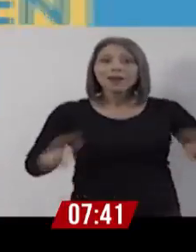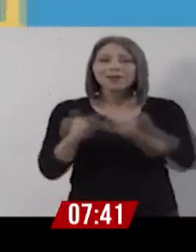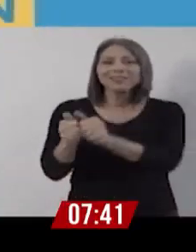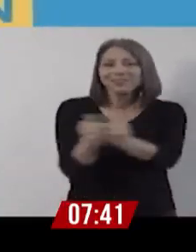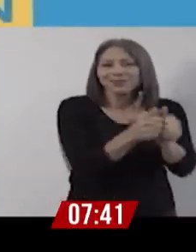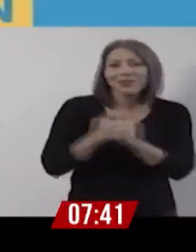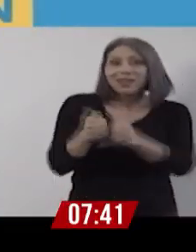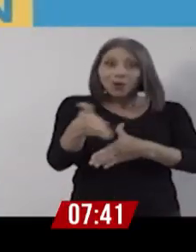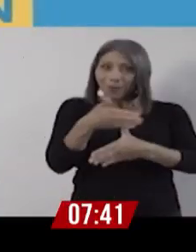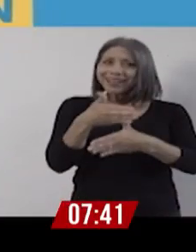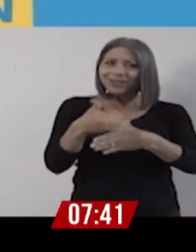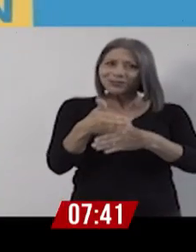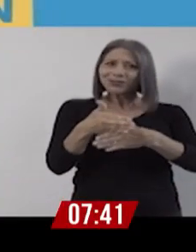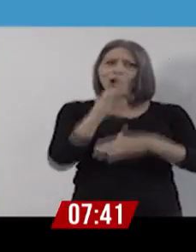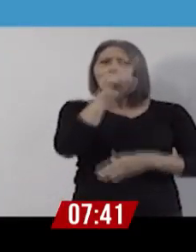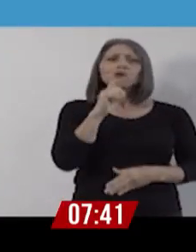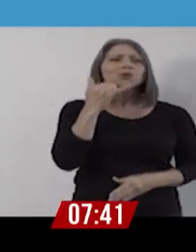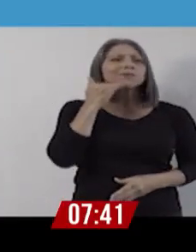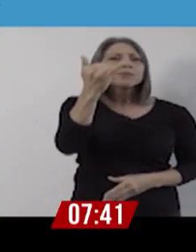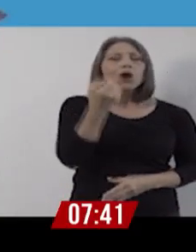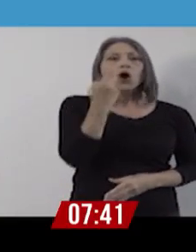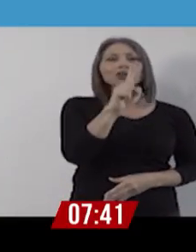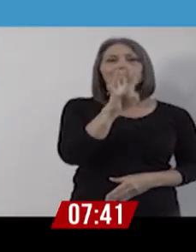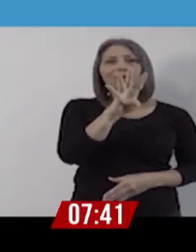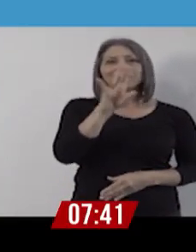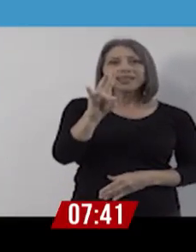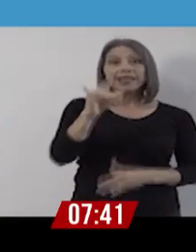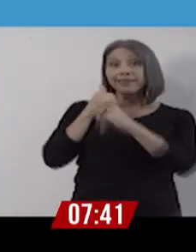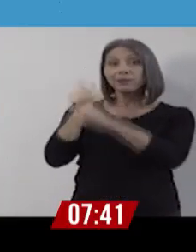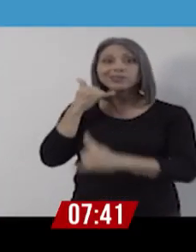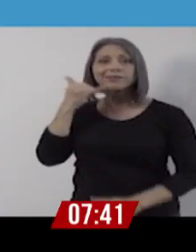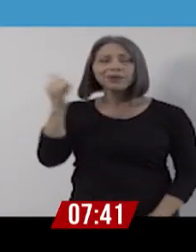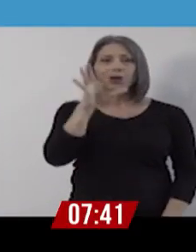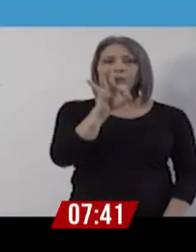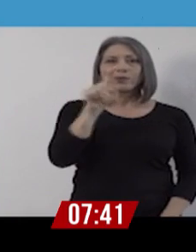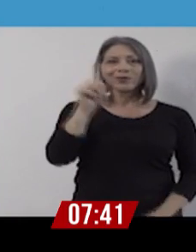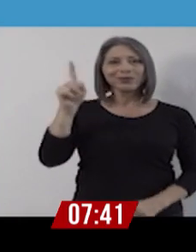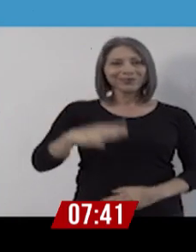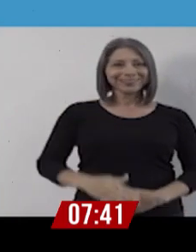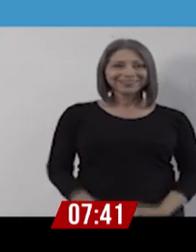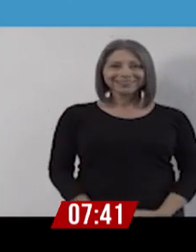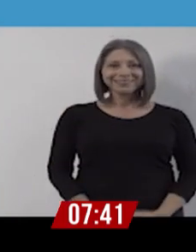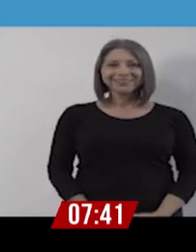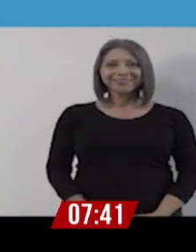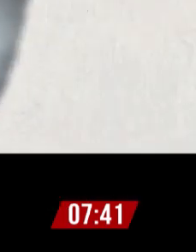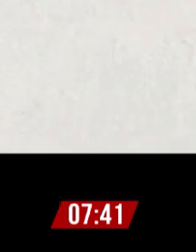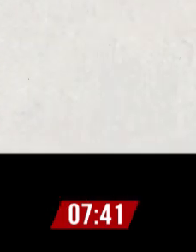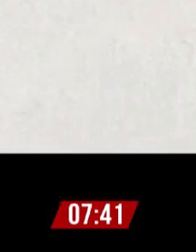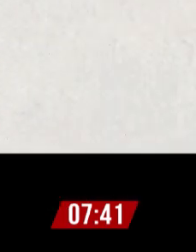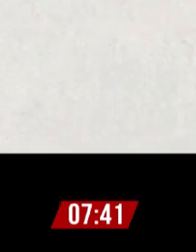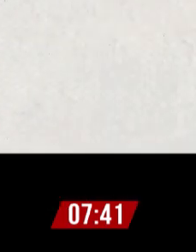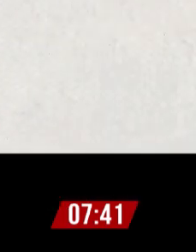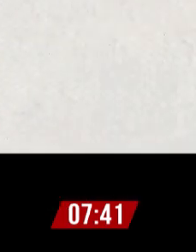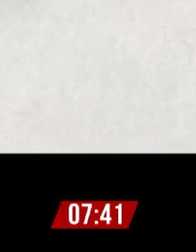Los valores nos unen. Compartilos. Consultas al 1147. Denuncias al 911. PANI.